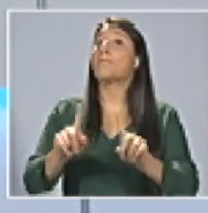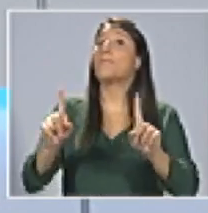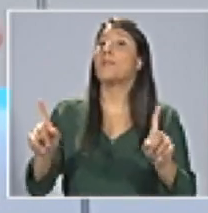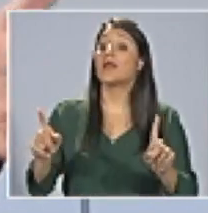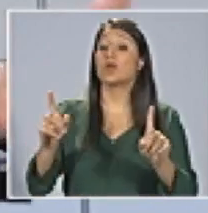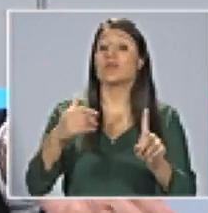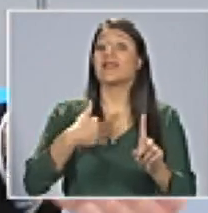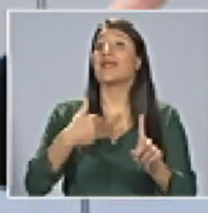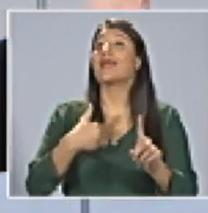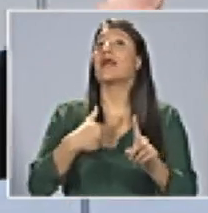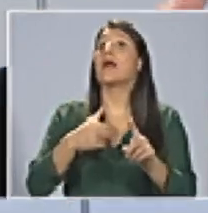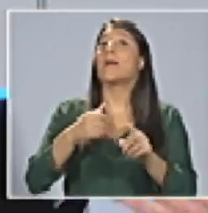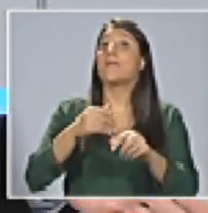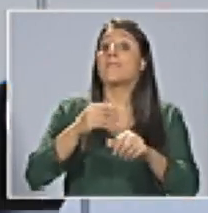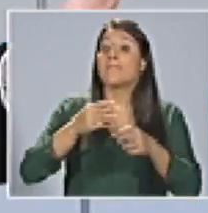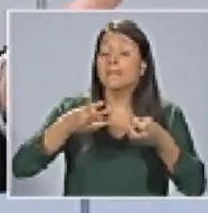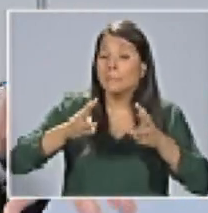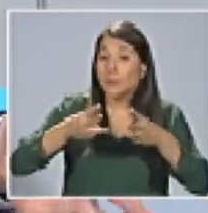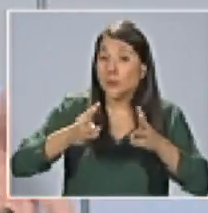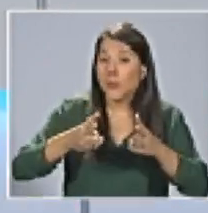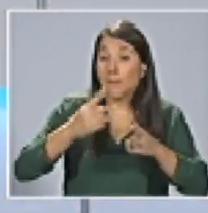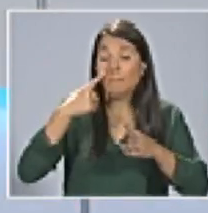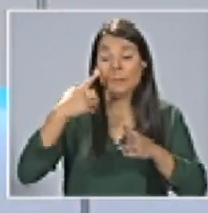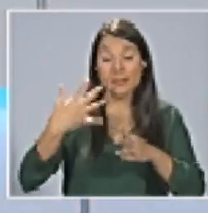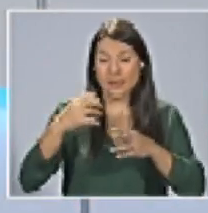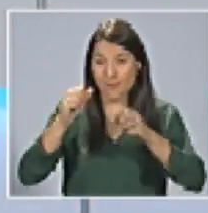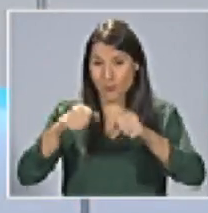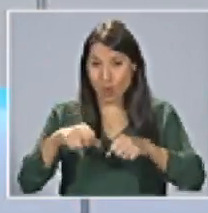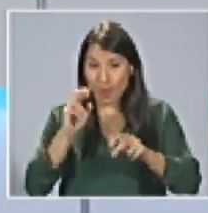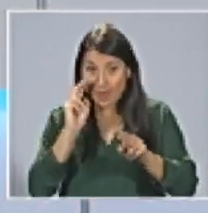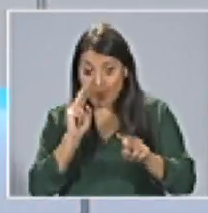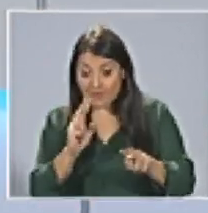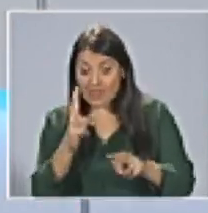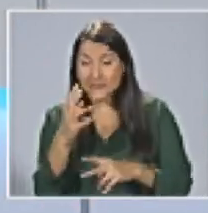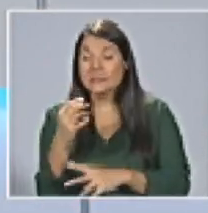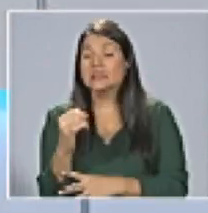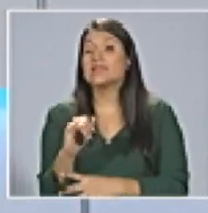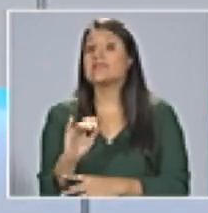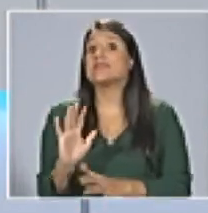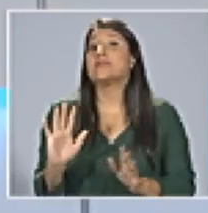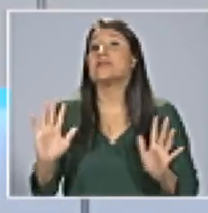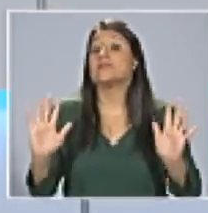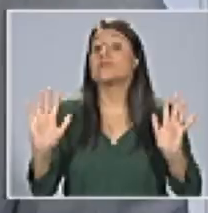una metodología que permita evidenciar si hay,